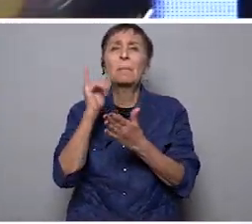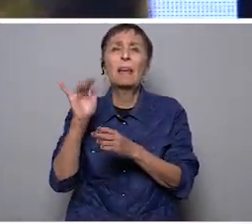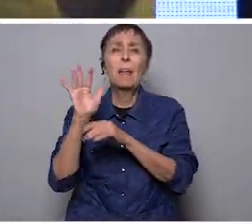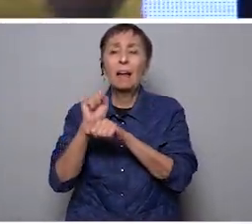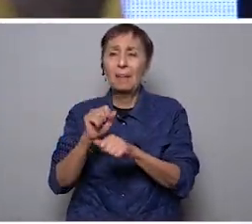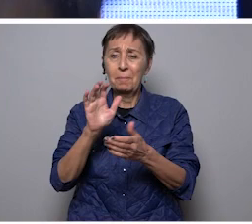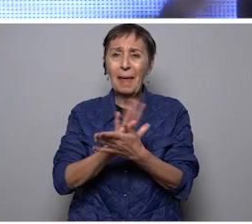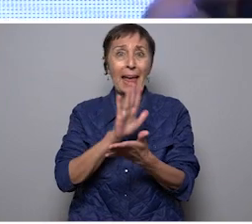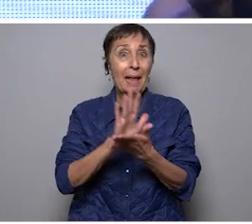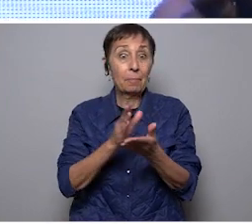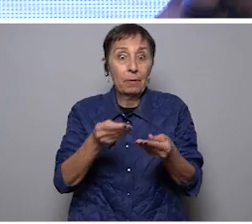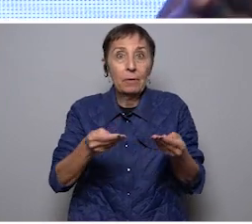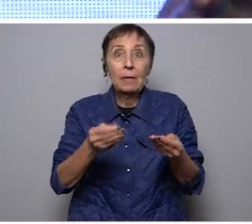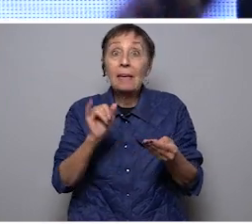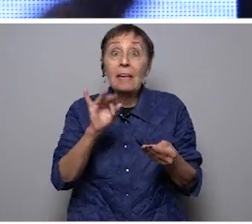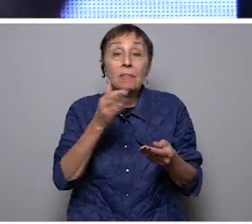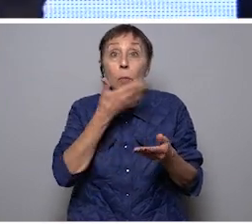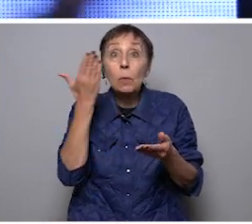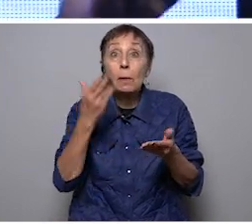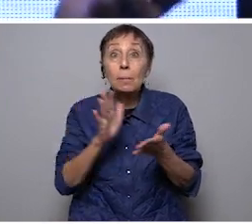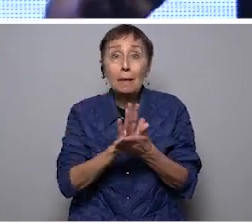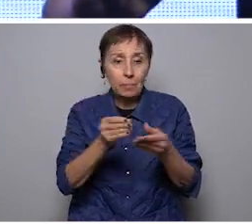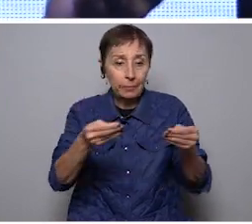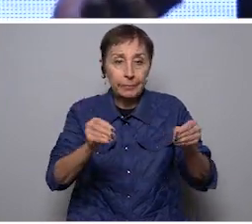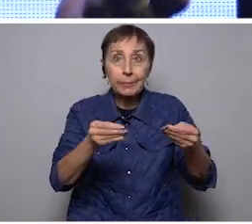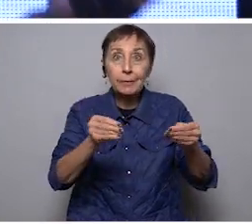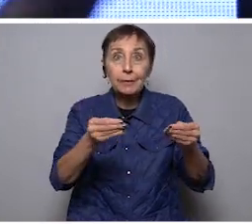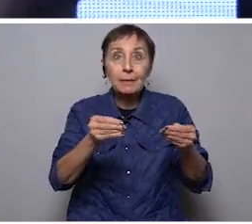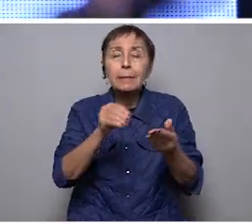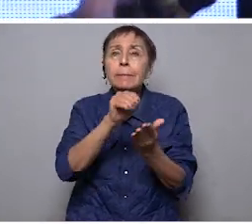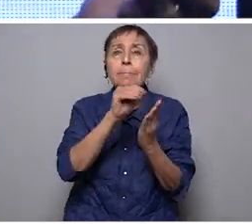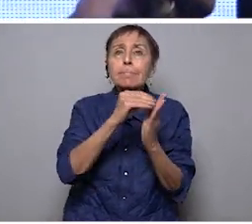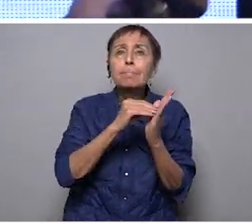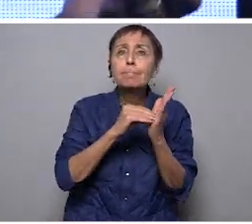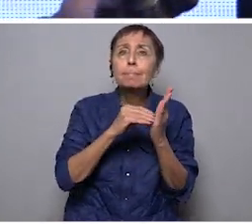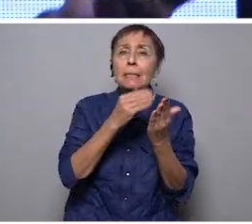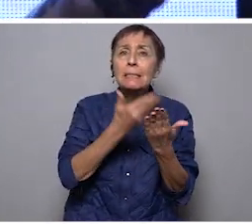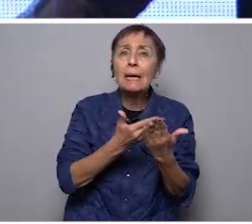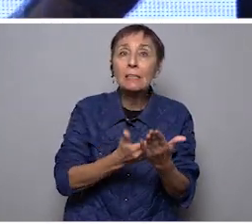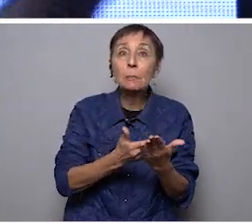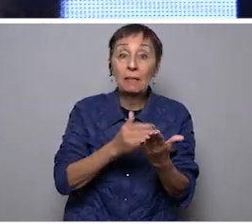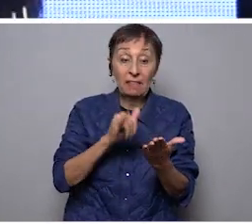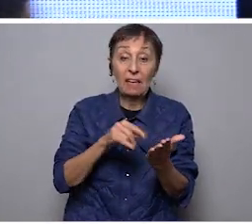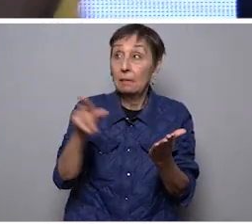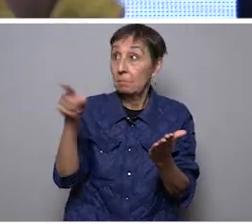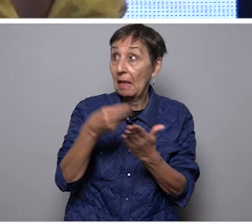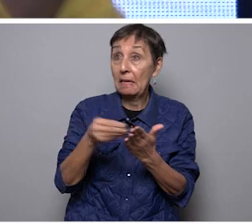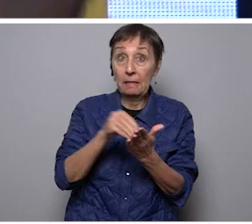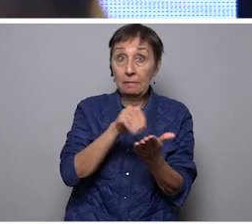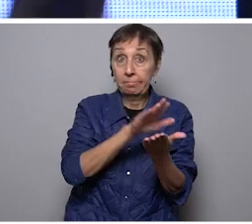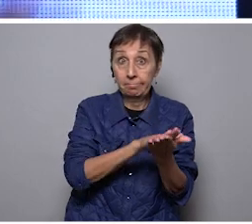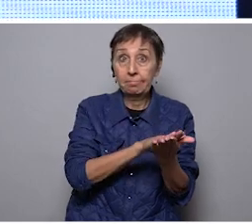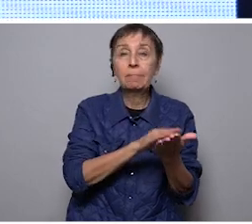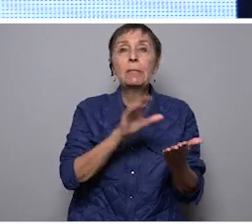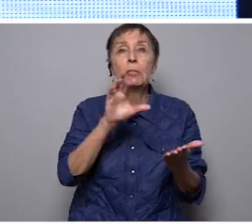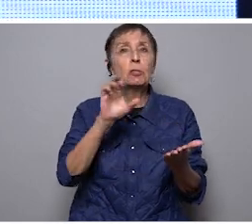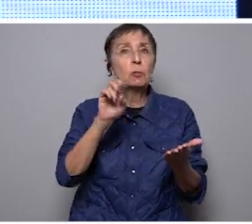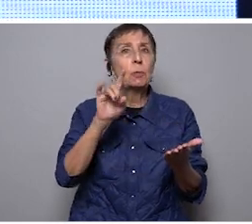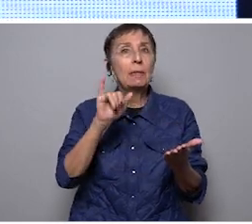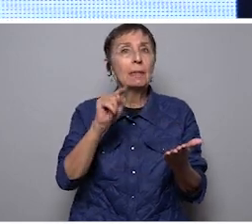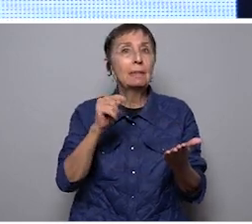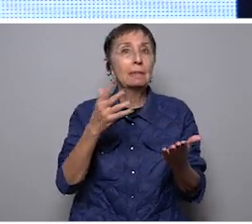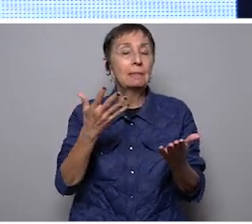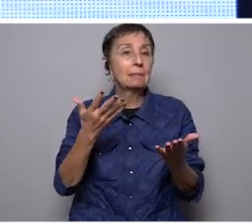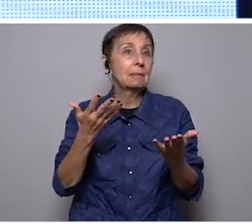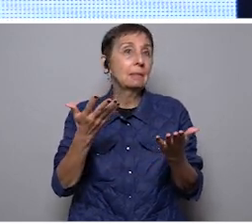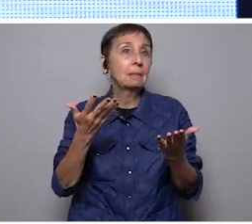tenemos un papel que documente un crédito ya o sea digamos lo que se evaluó